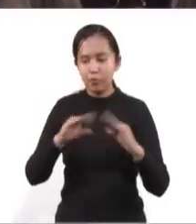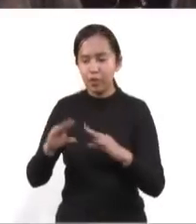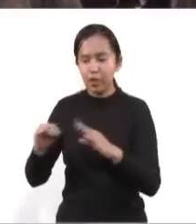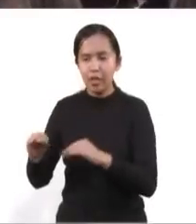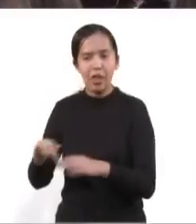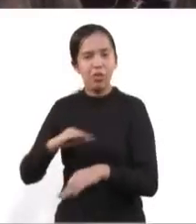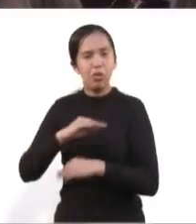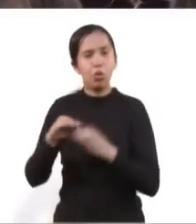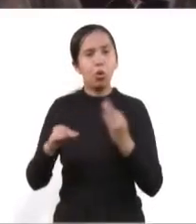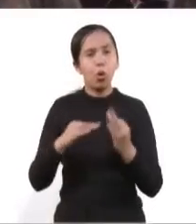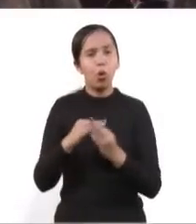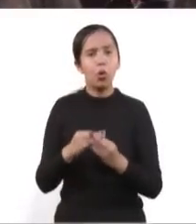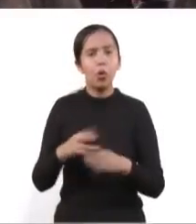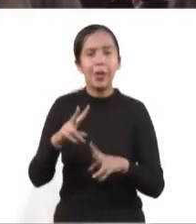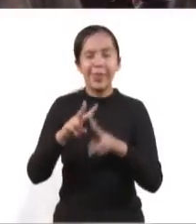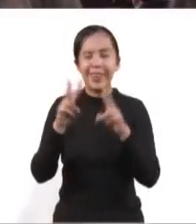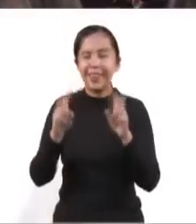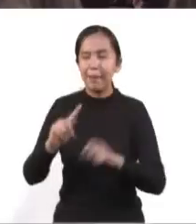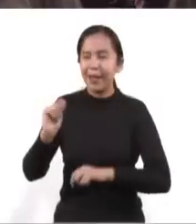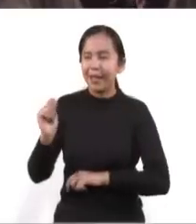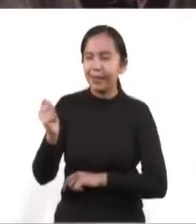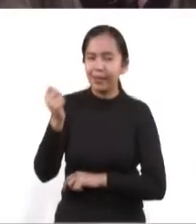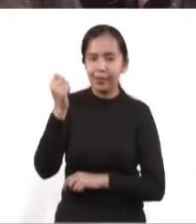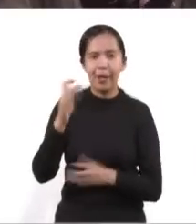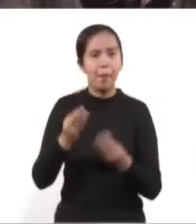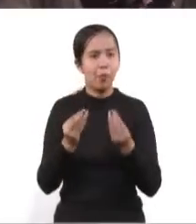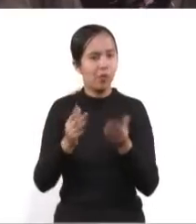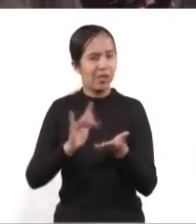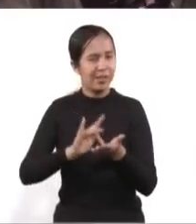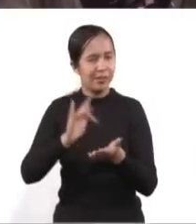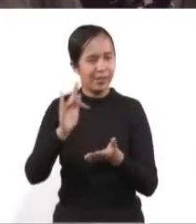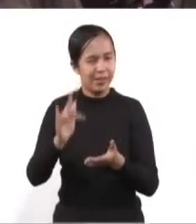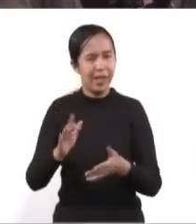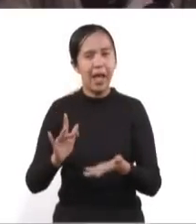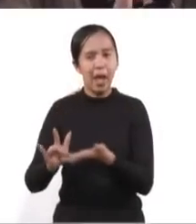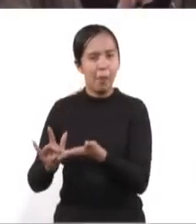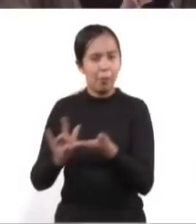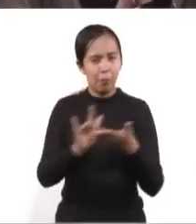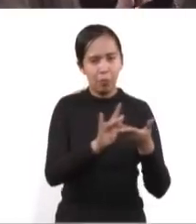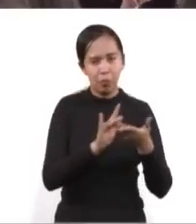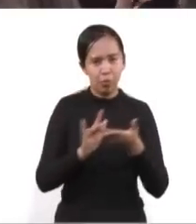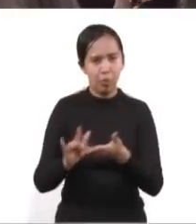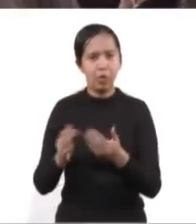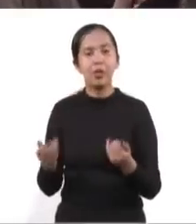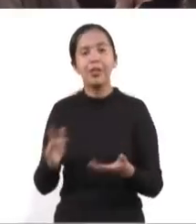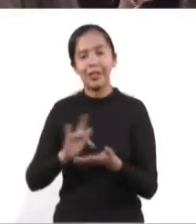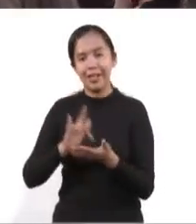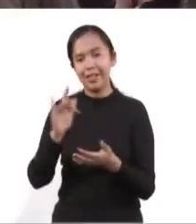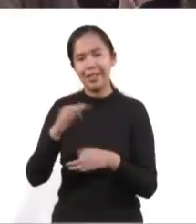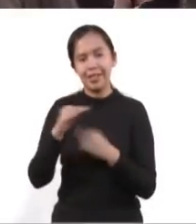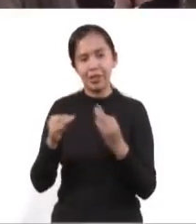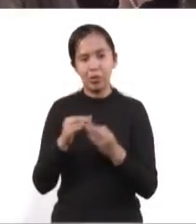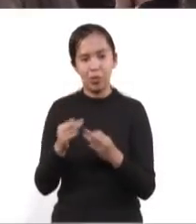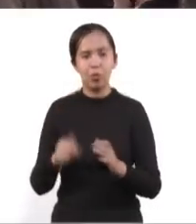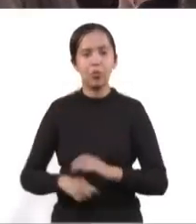tecnológico que fue empleado en esta subestación. Muchas gracias por el apoyo, muchas gracias a todos los compañeros del metro.